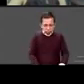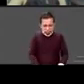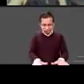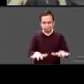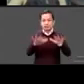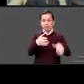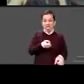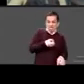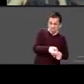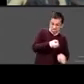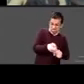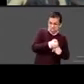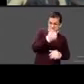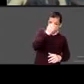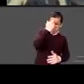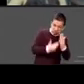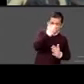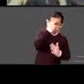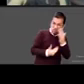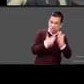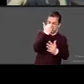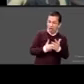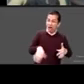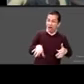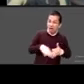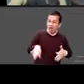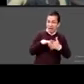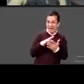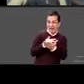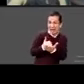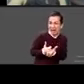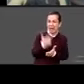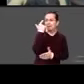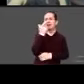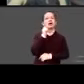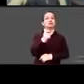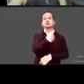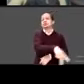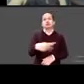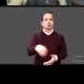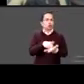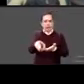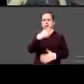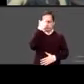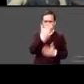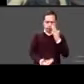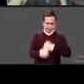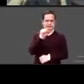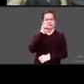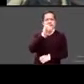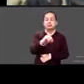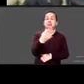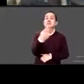una afectación a sus derechos, sino genera una afectación, una consecuencia en el desarrollo neuronal de niñas y